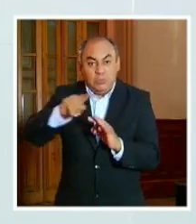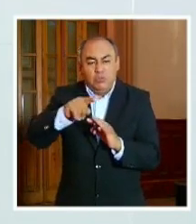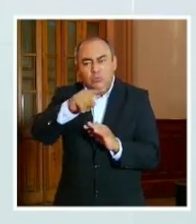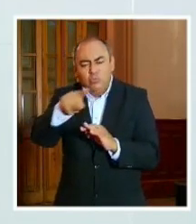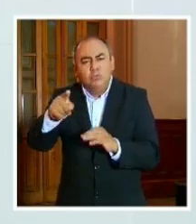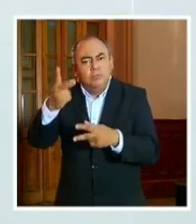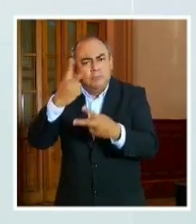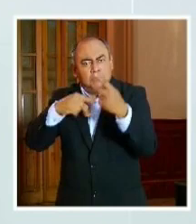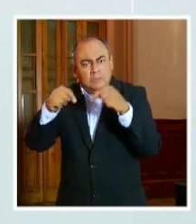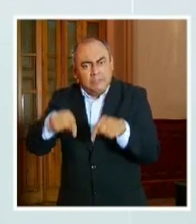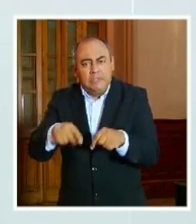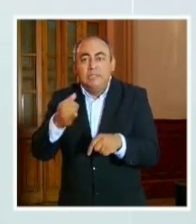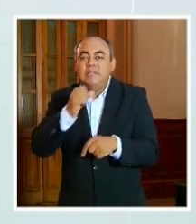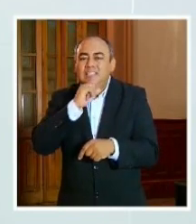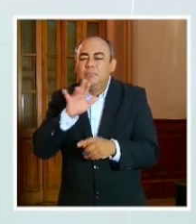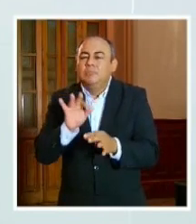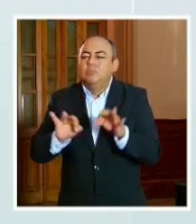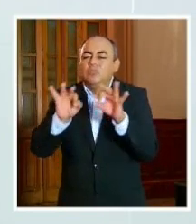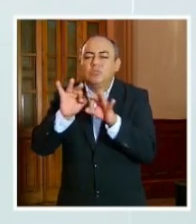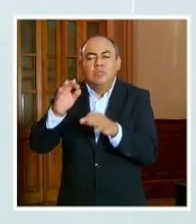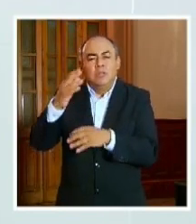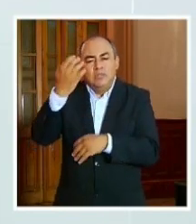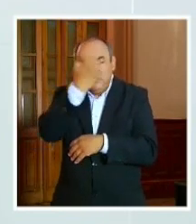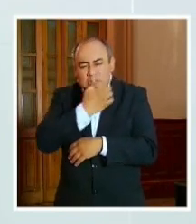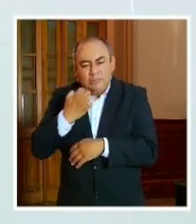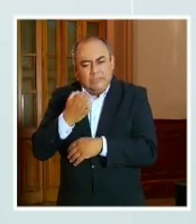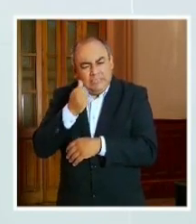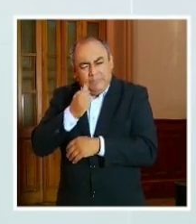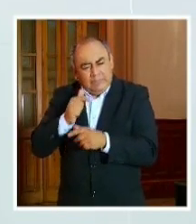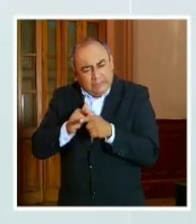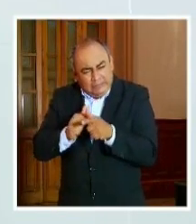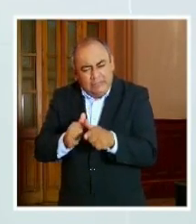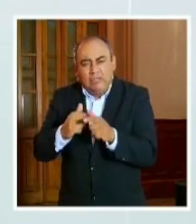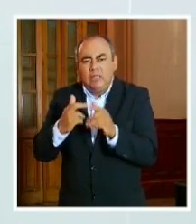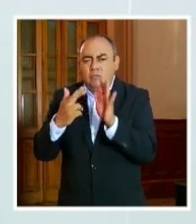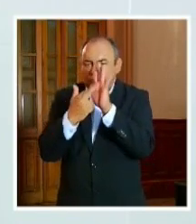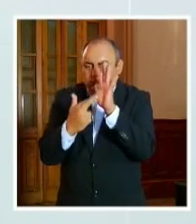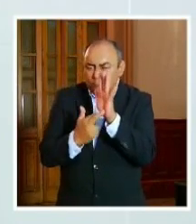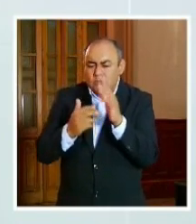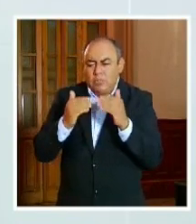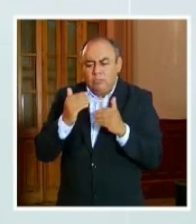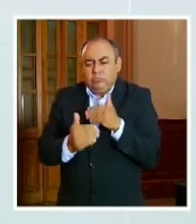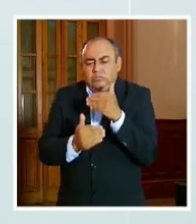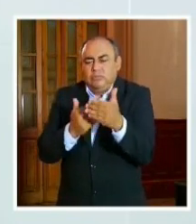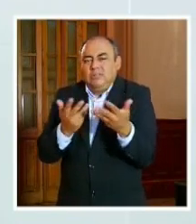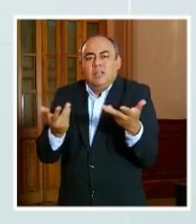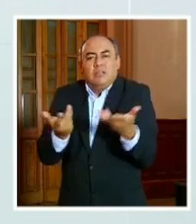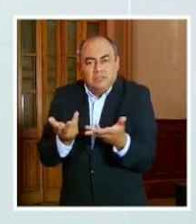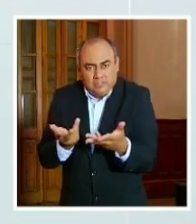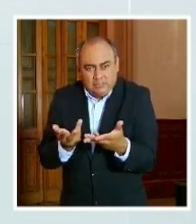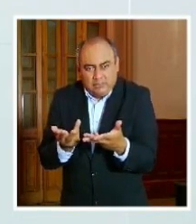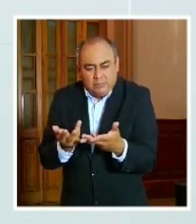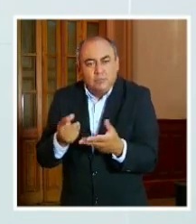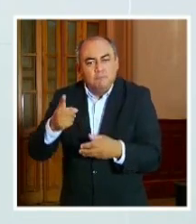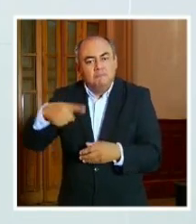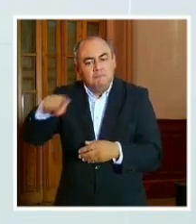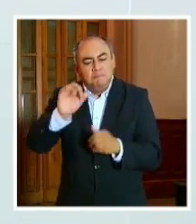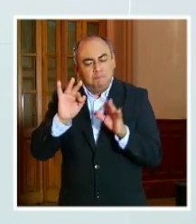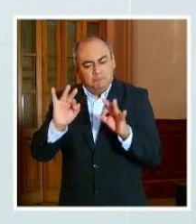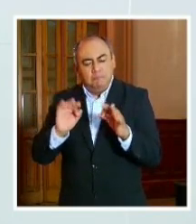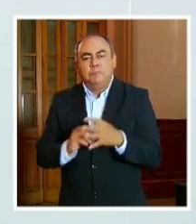evaluando cuáles son las medidas que debemos de continuar en el corto y mediano plazo, pues